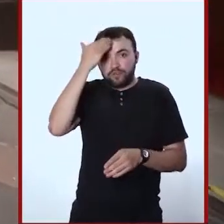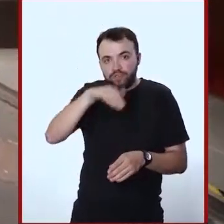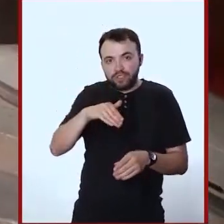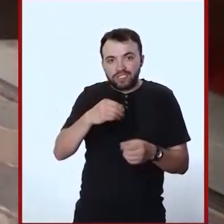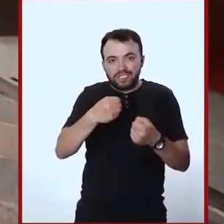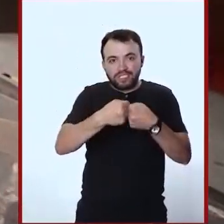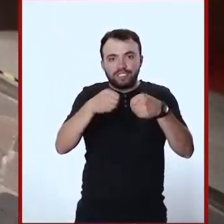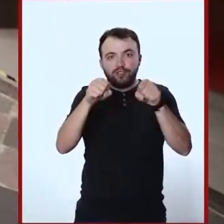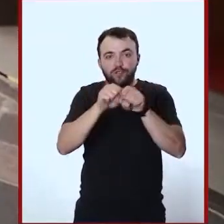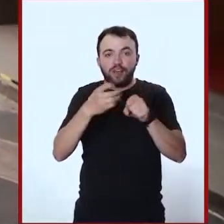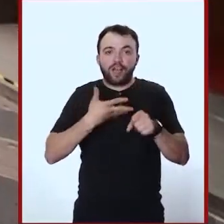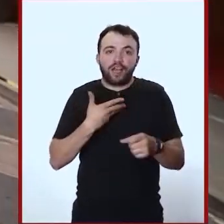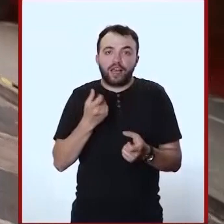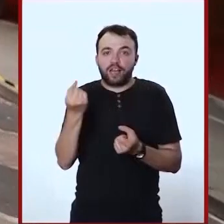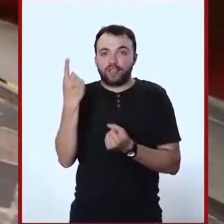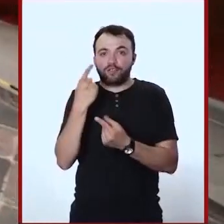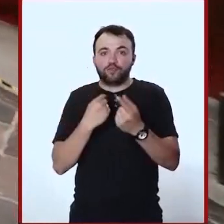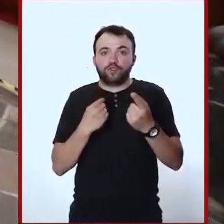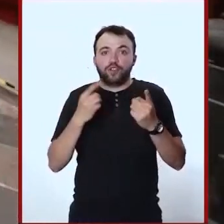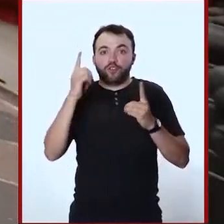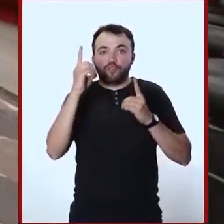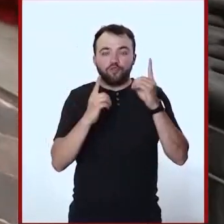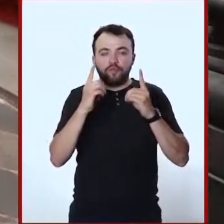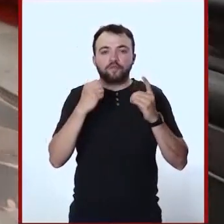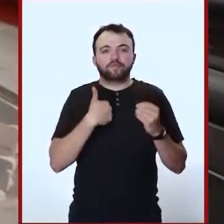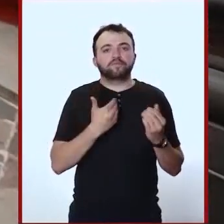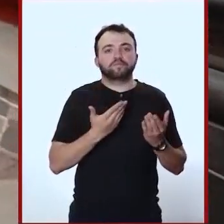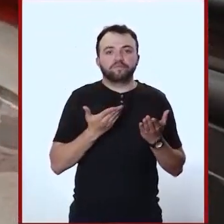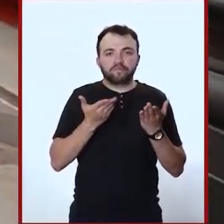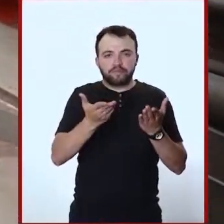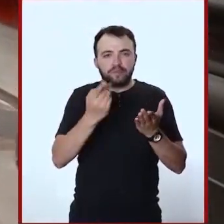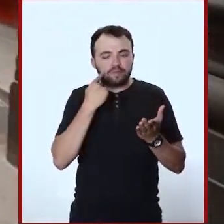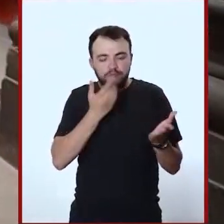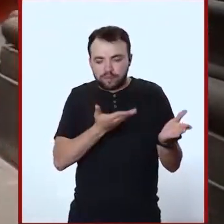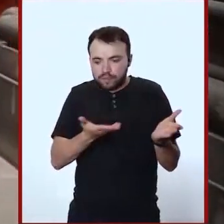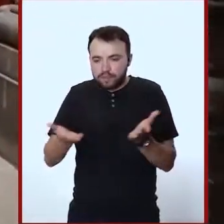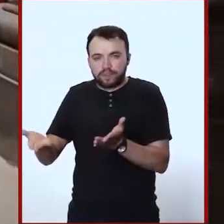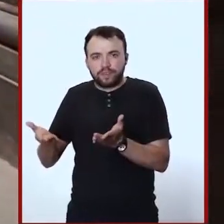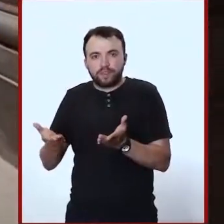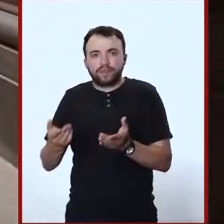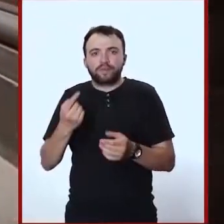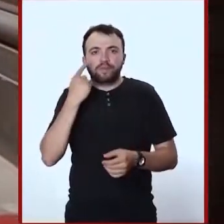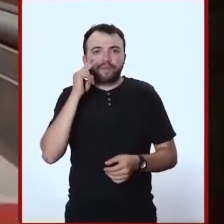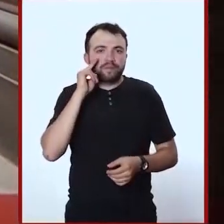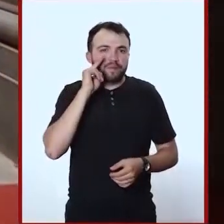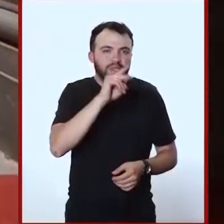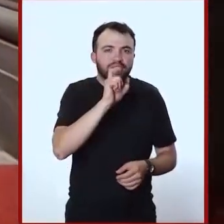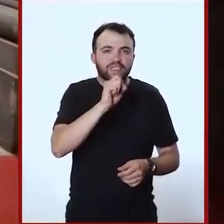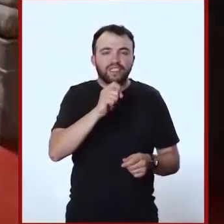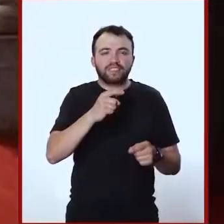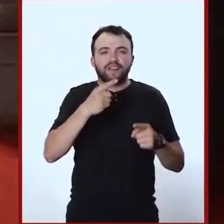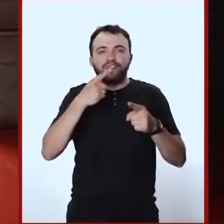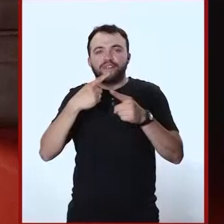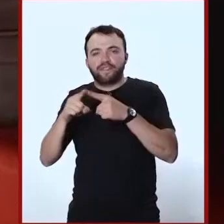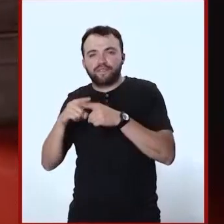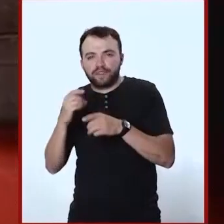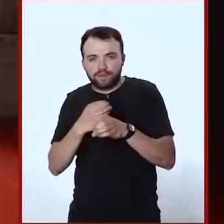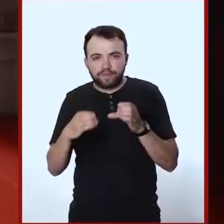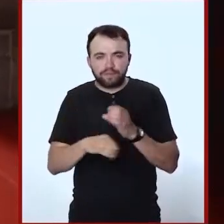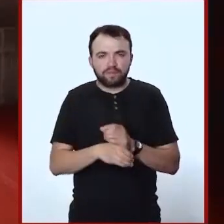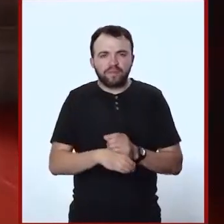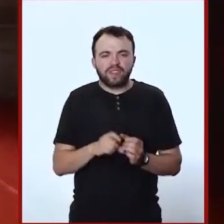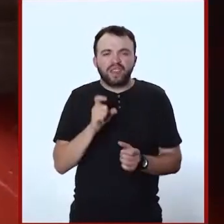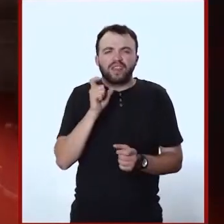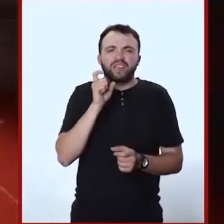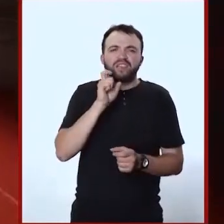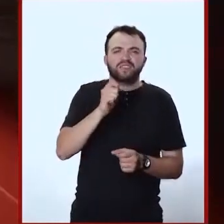los invitamos a participar en nuestra dinámica de la semana. Vamos a investigar. ¿Qué otras inquietudes tienen respecto